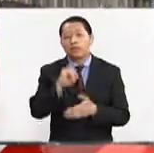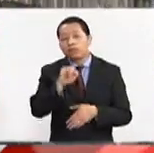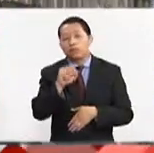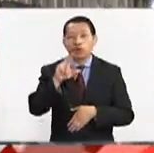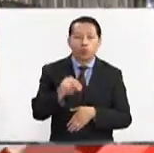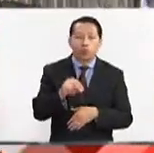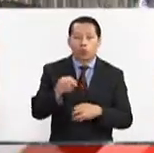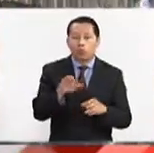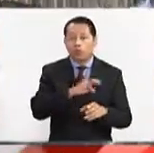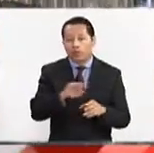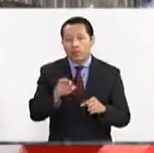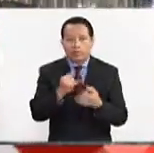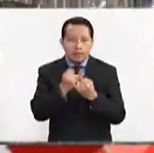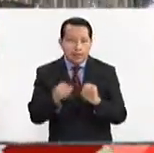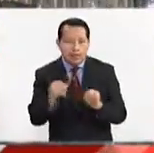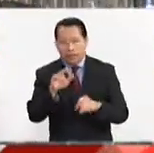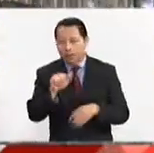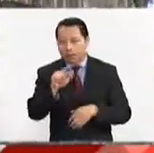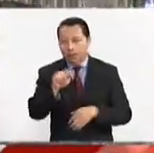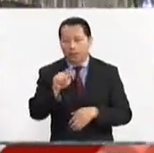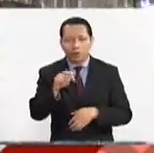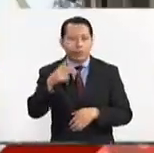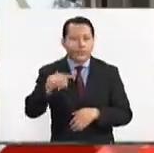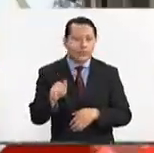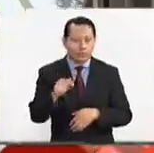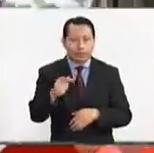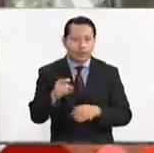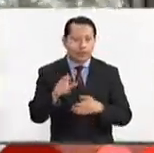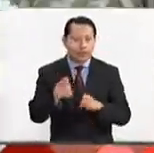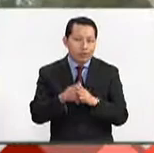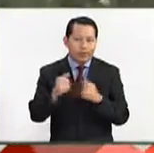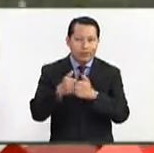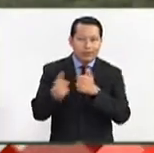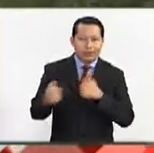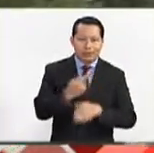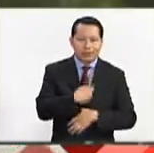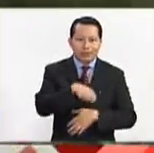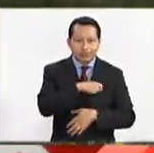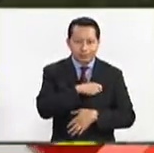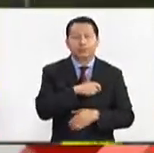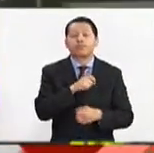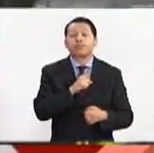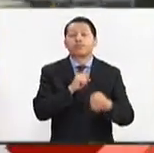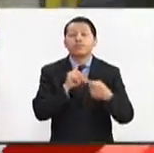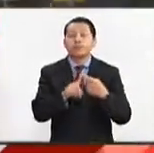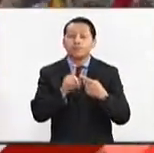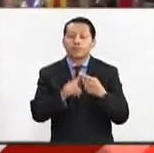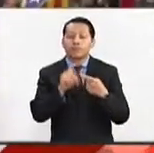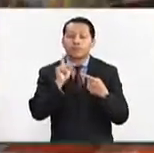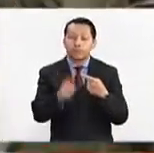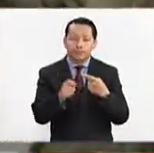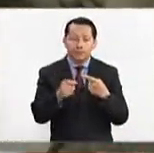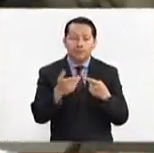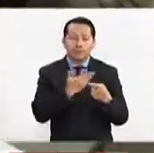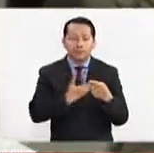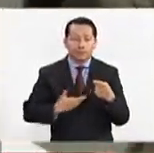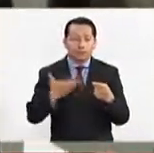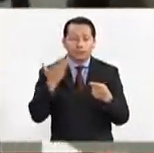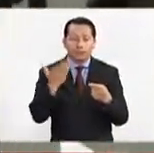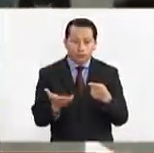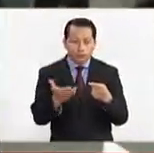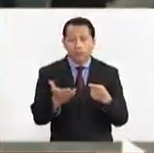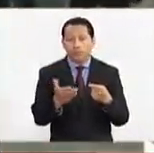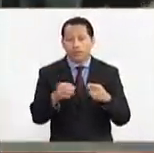la independencia de Cataluña respecto de España. Como punto número uno, el presidente pide la retirada de